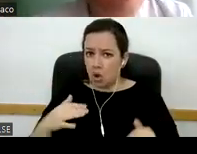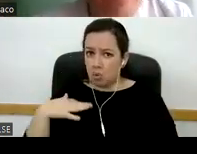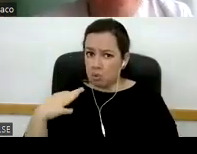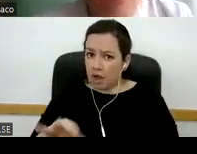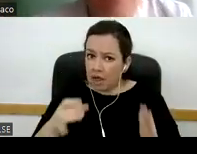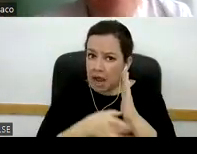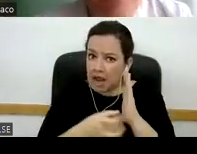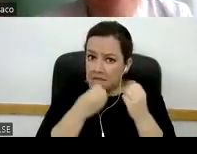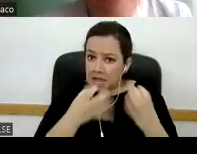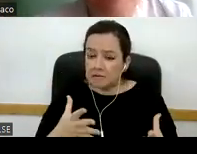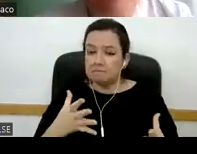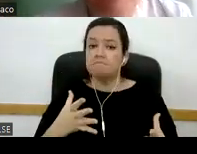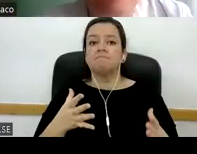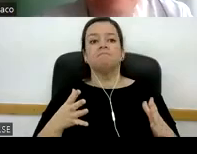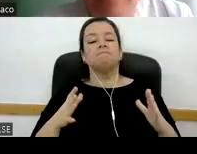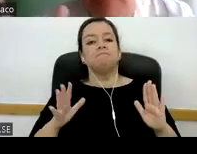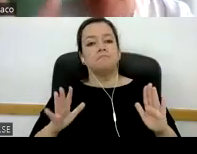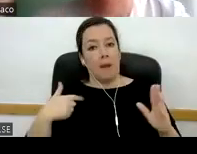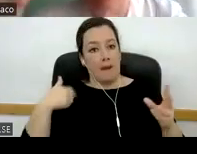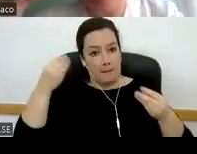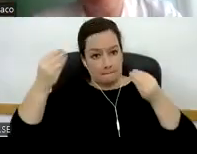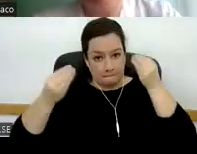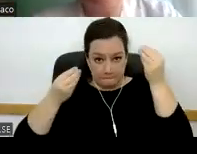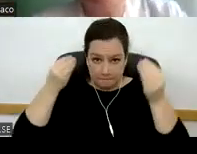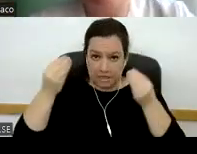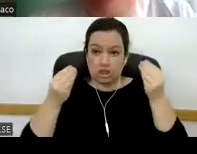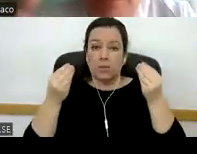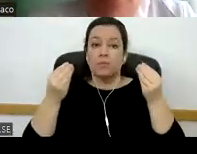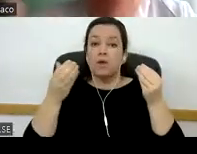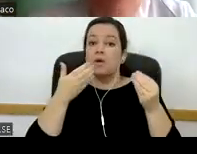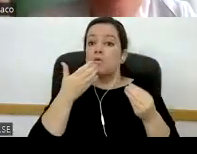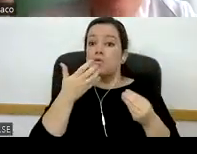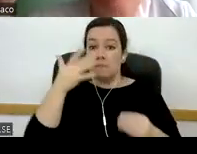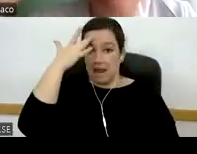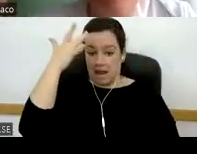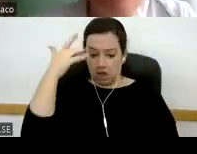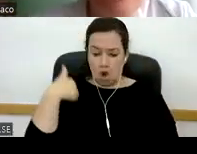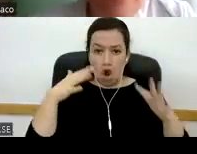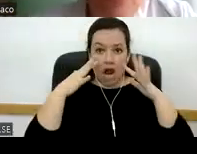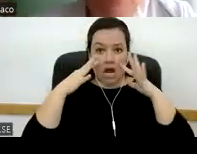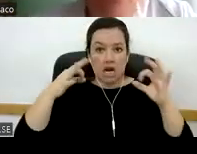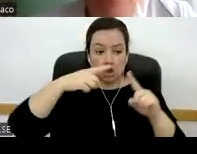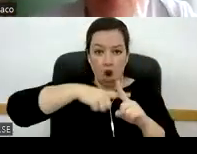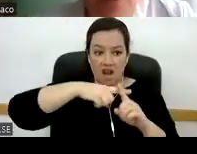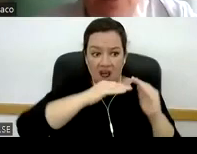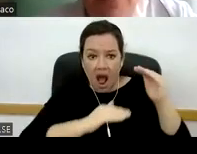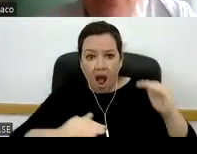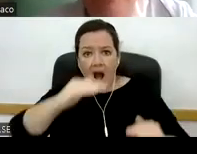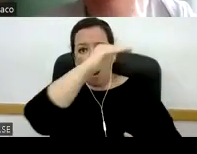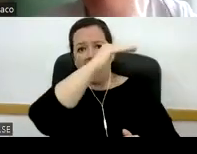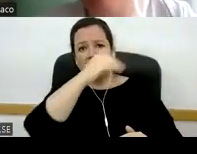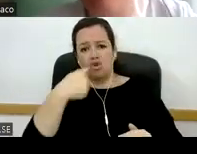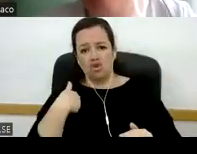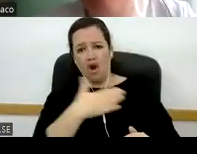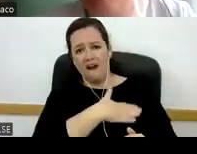Pues hemos de pensar, la pregunta que subyace aquí sería, si mi riesgo cardiovascular es elevado, ¿puedo hacer alguna cosa por mi corazón?